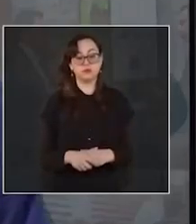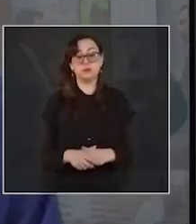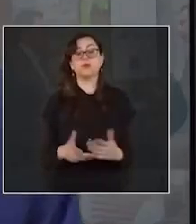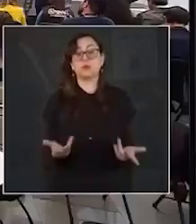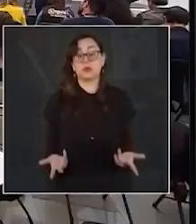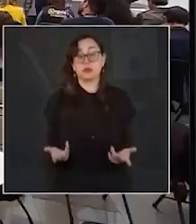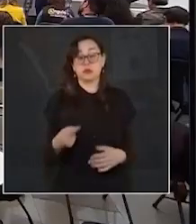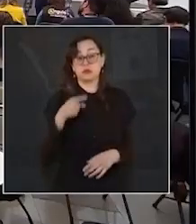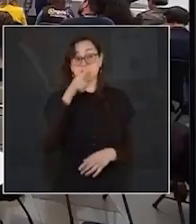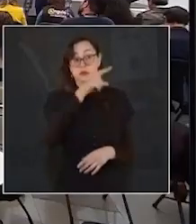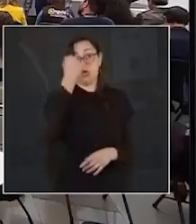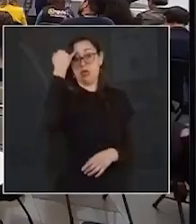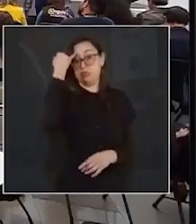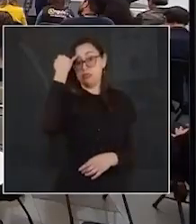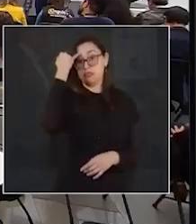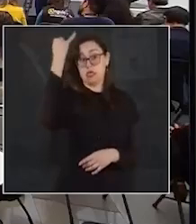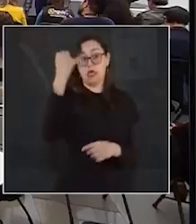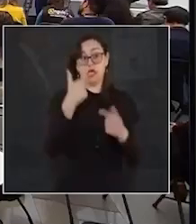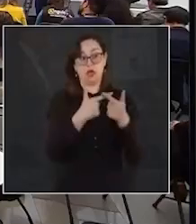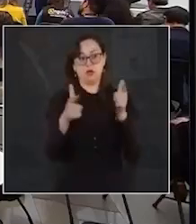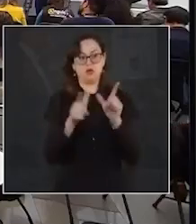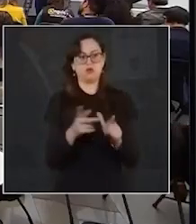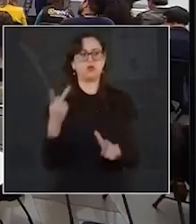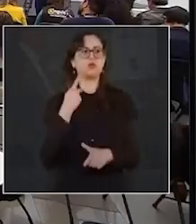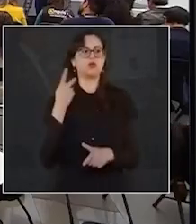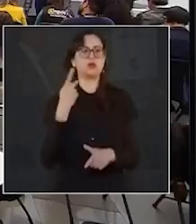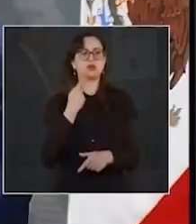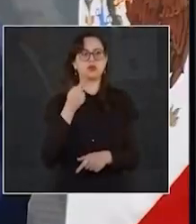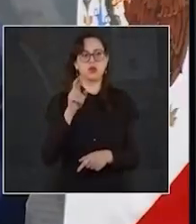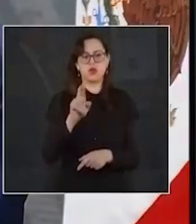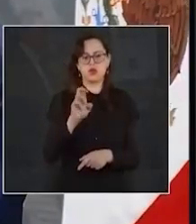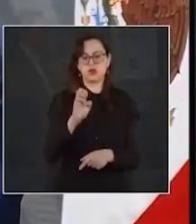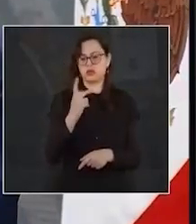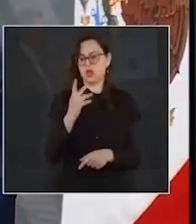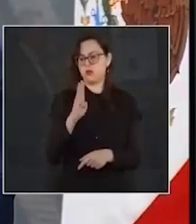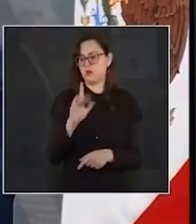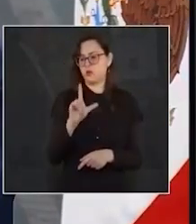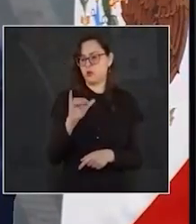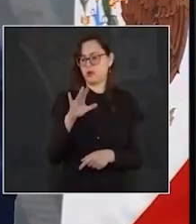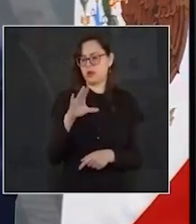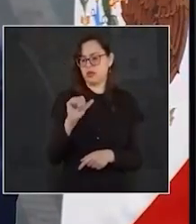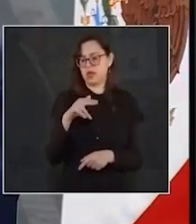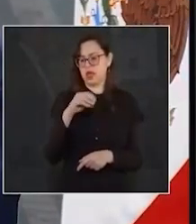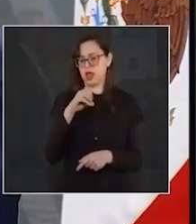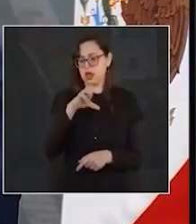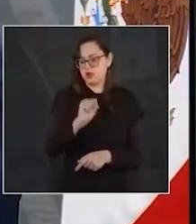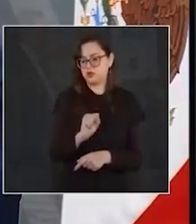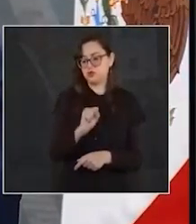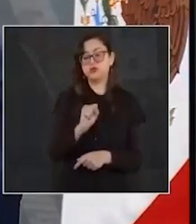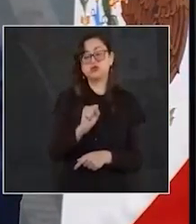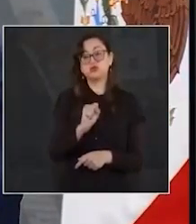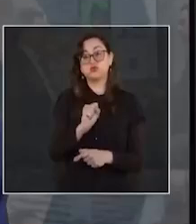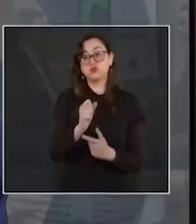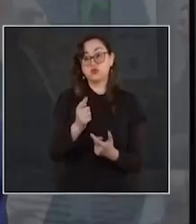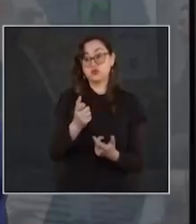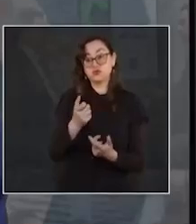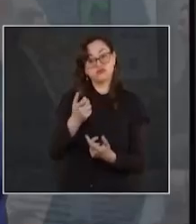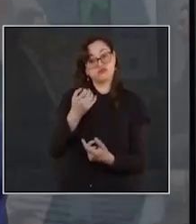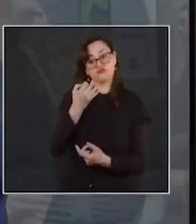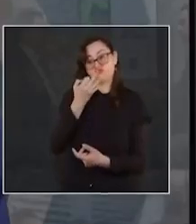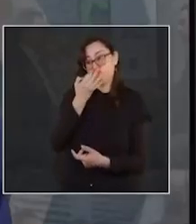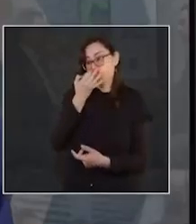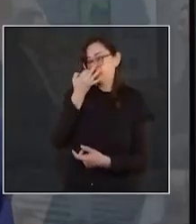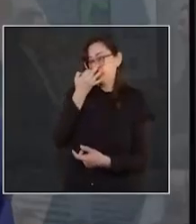representantes republicanos de irresponsable y ofensiva contra el pueblo de México